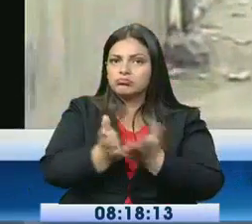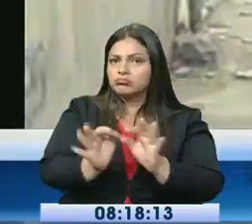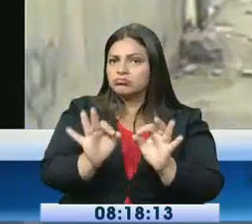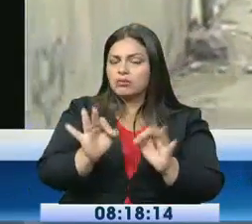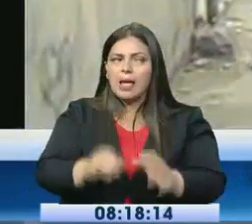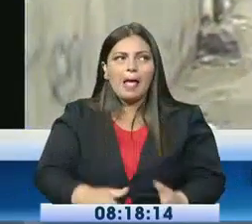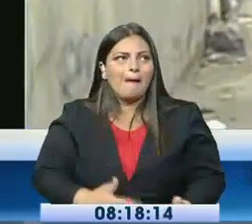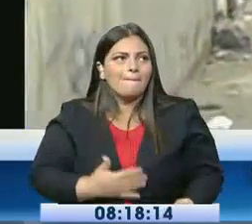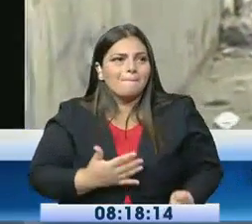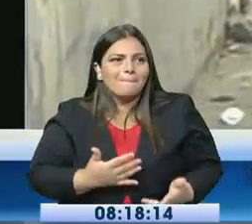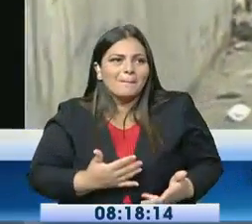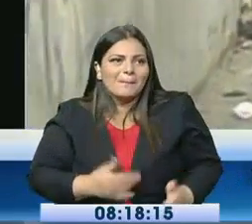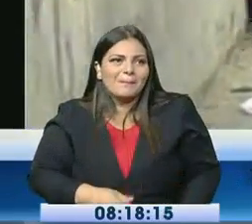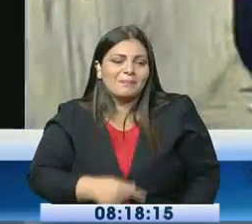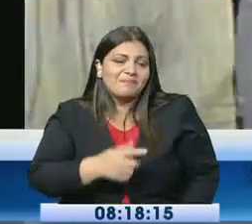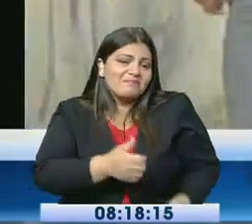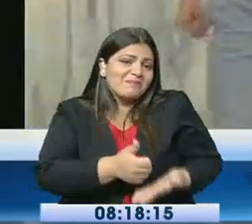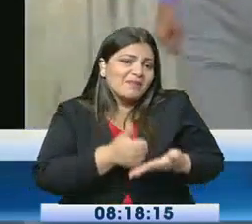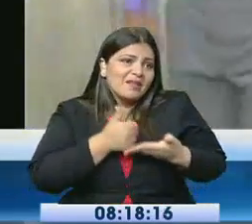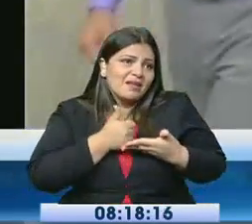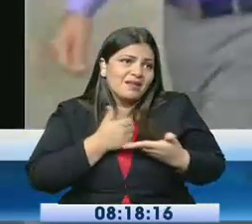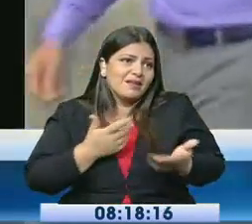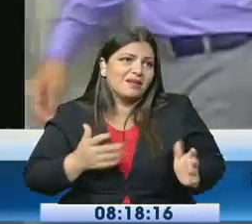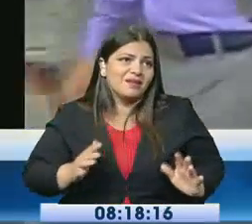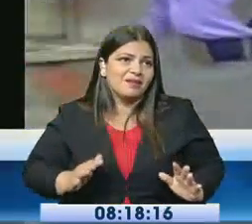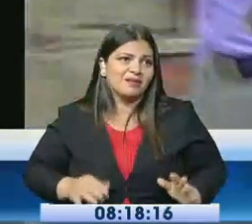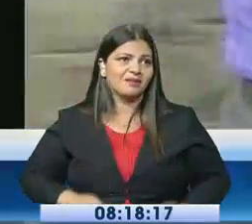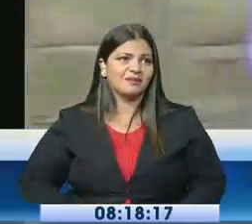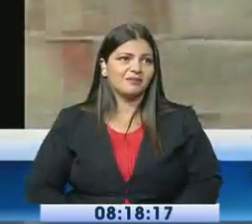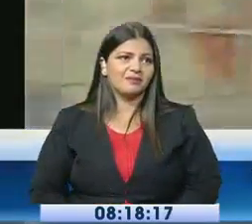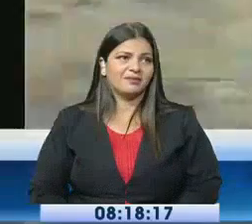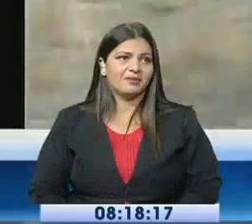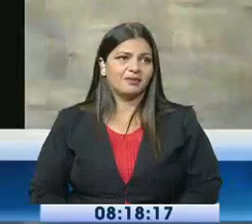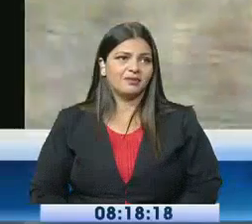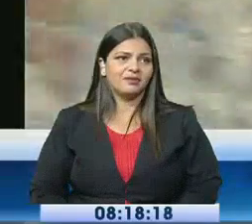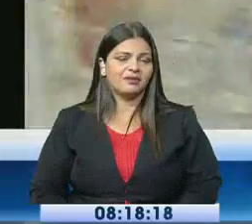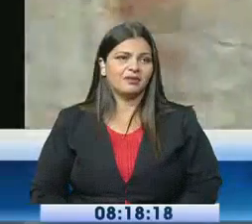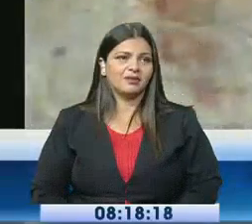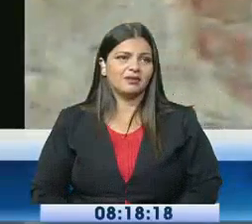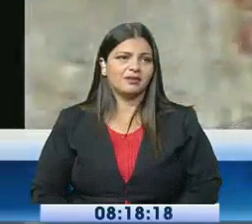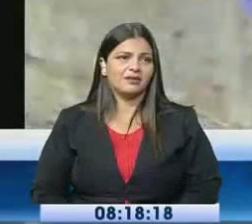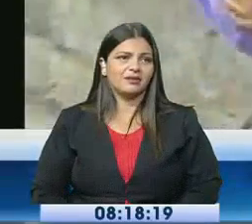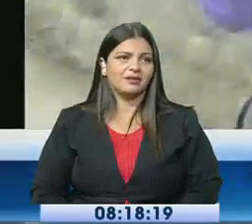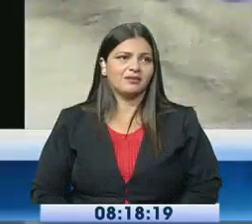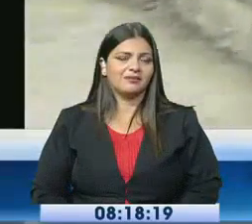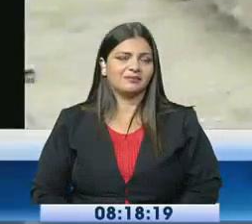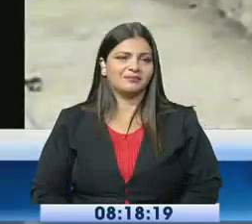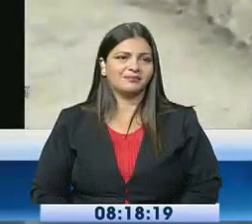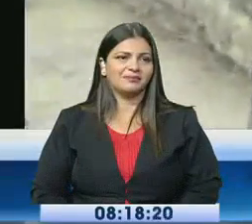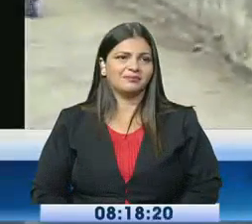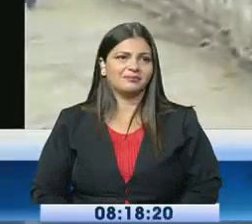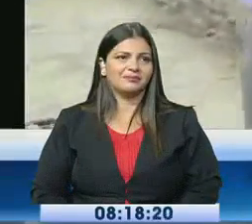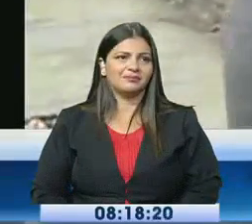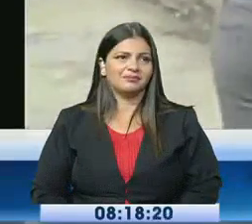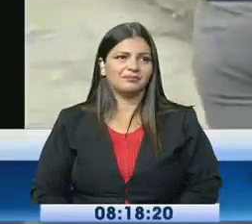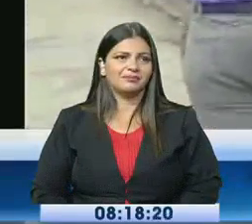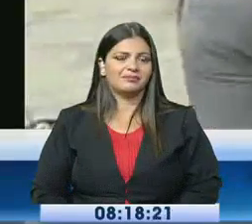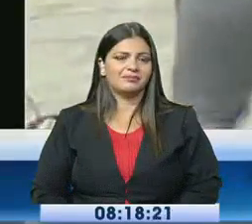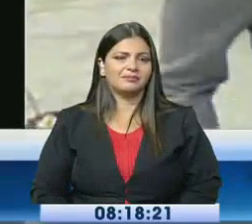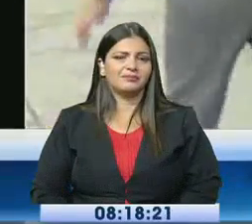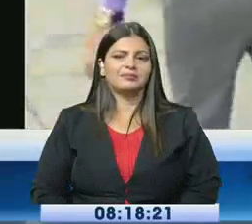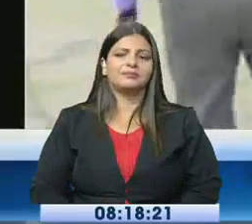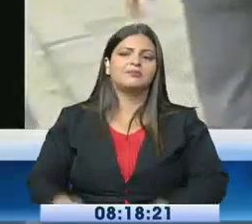decir? Son los únicos que nos ayudan para poder dar. Ah, ya. ¿A cada Juan Montalvo ingresan líneas de buses